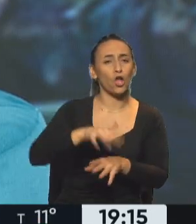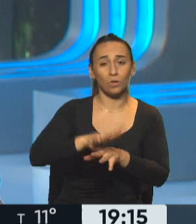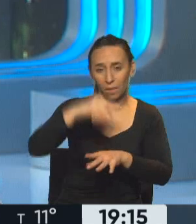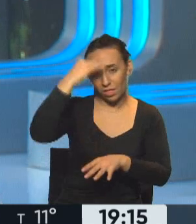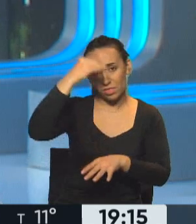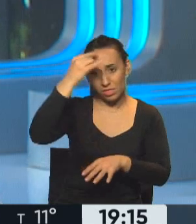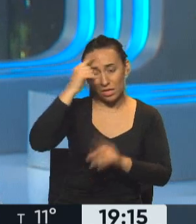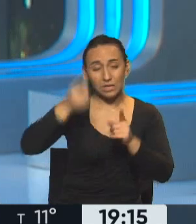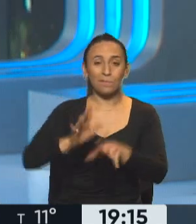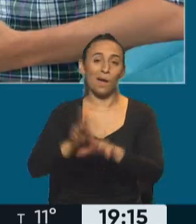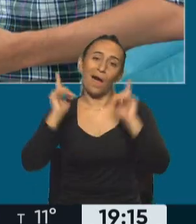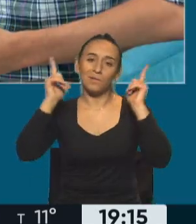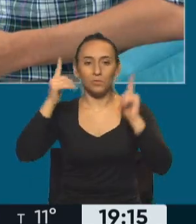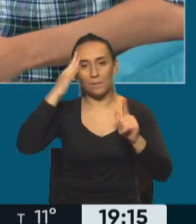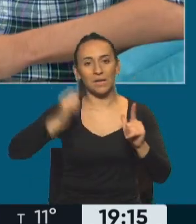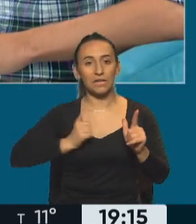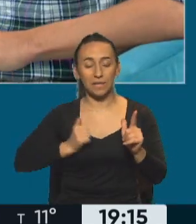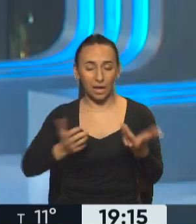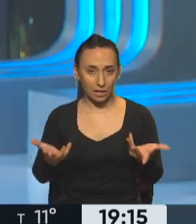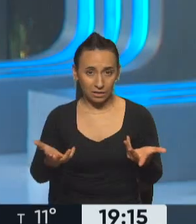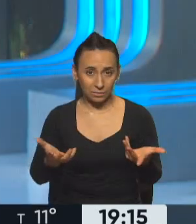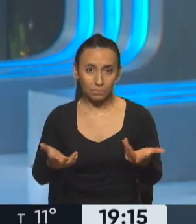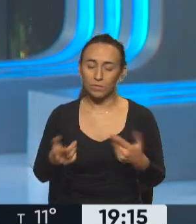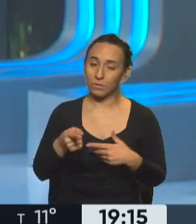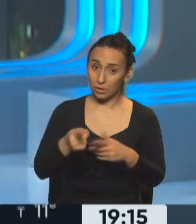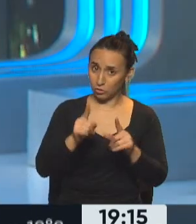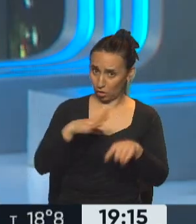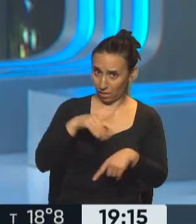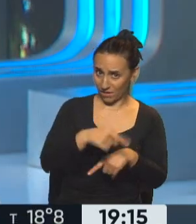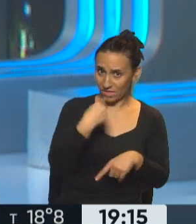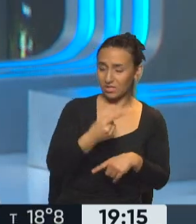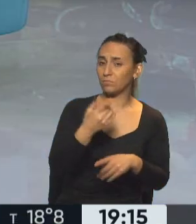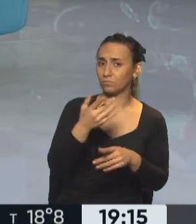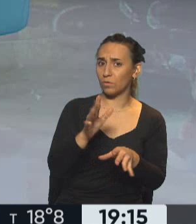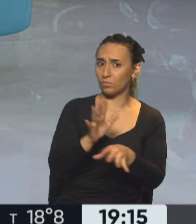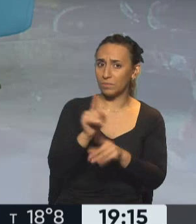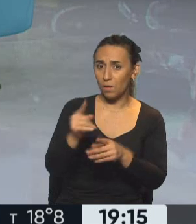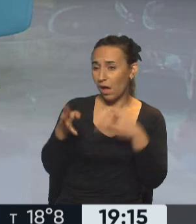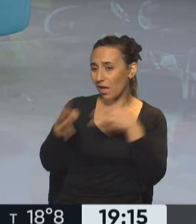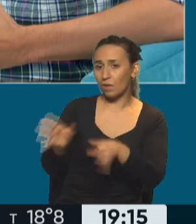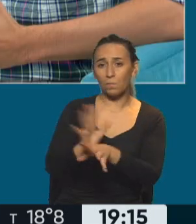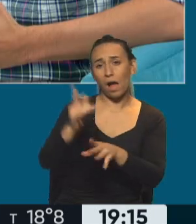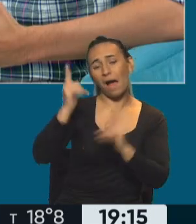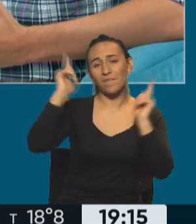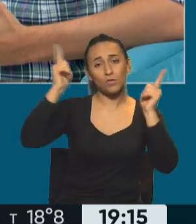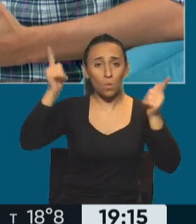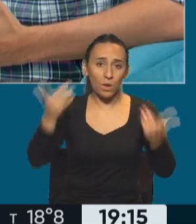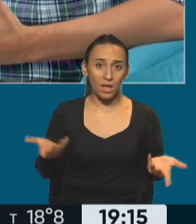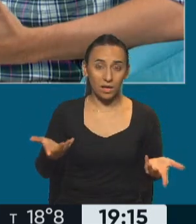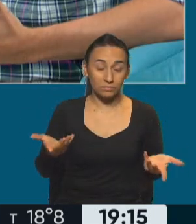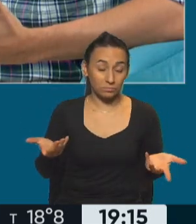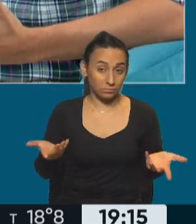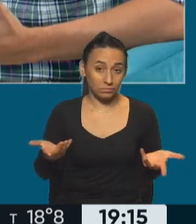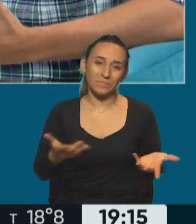militar. Exactamente, cuando hablamos del contexto... Bueno, eso lo dice Balsa todavía, que Sí. fue una aventura militar. Claro, bueno,